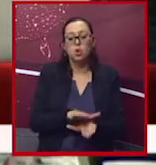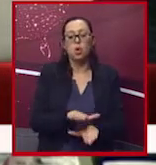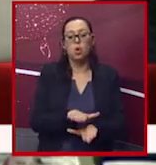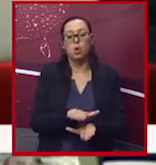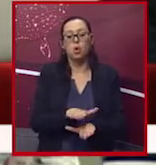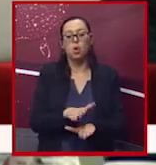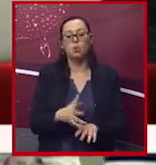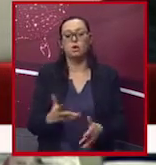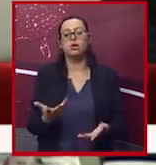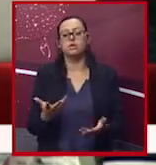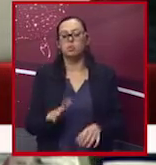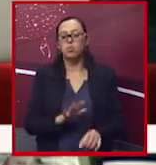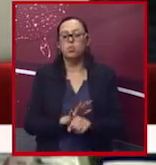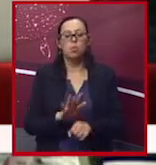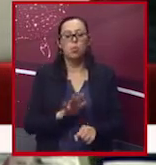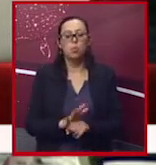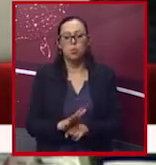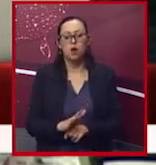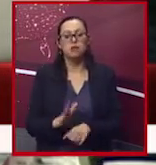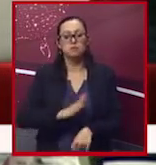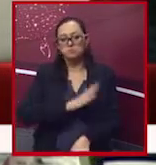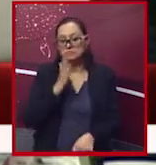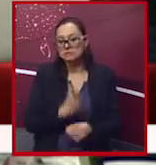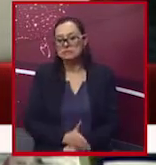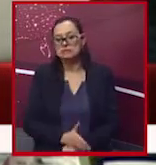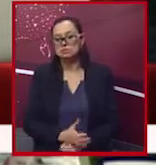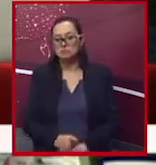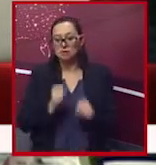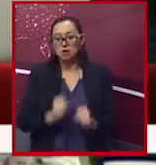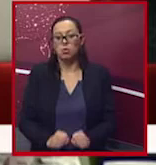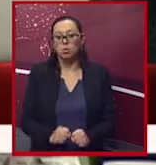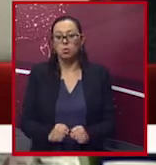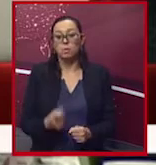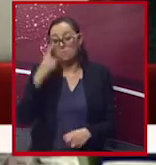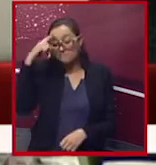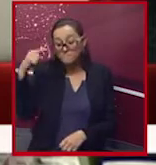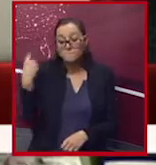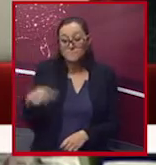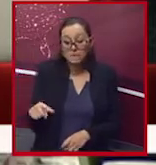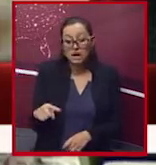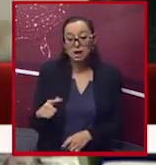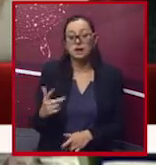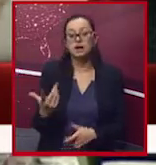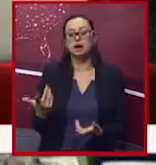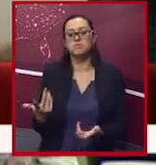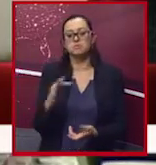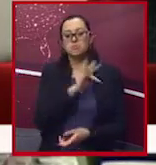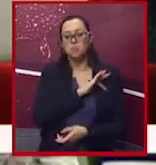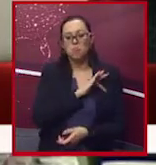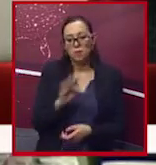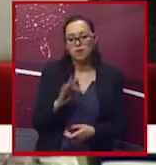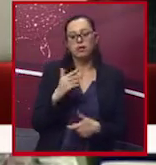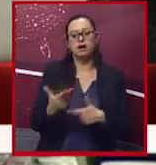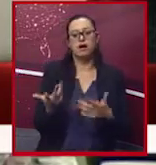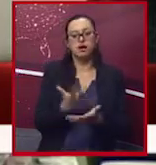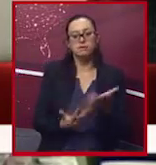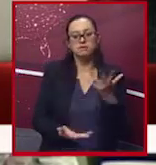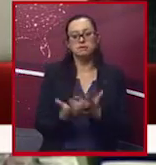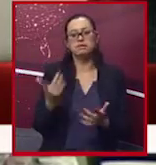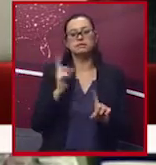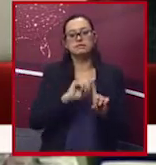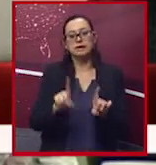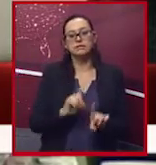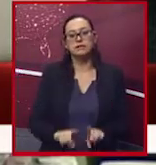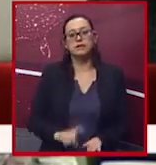la definitividad de la condena para entonces estar o que surtan sus efectos los